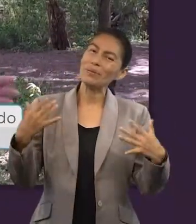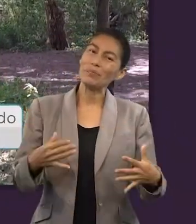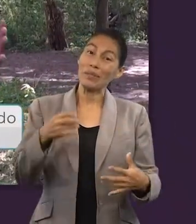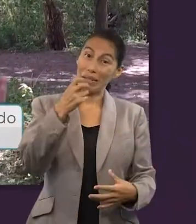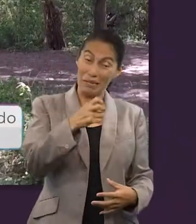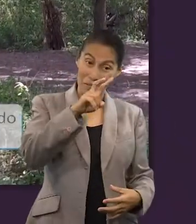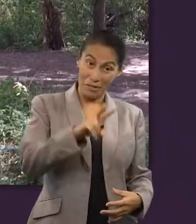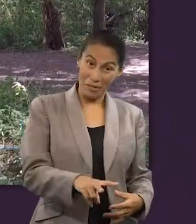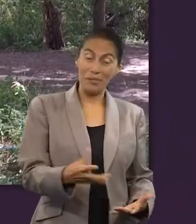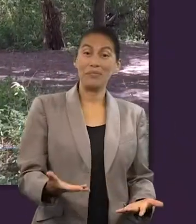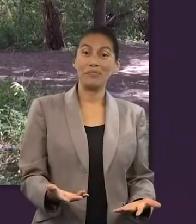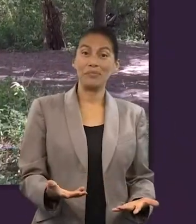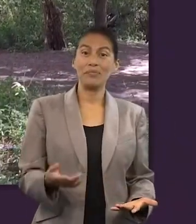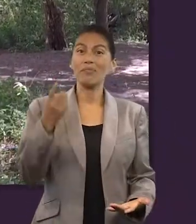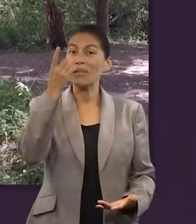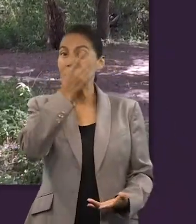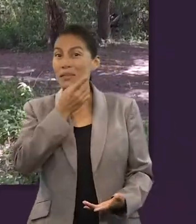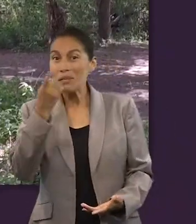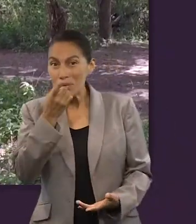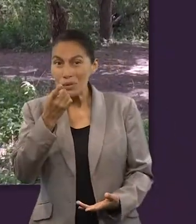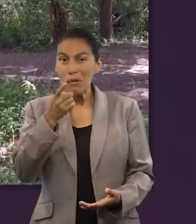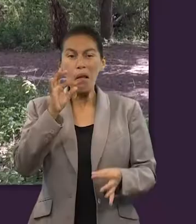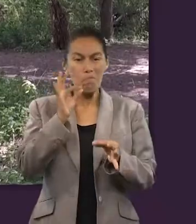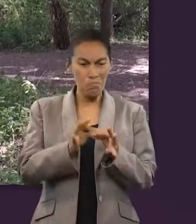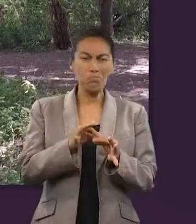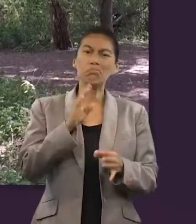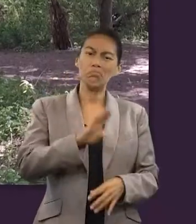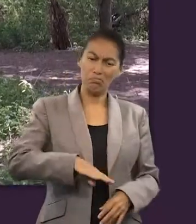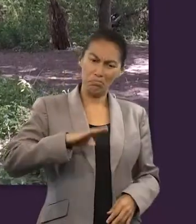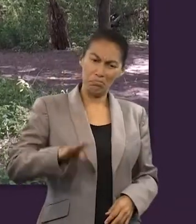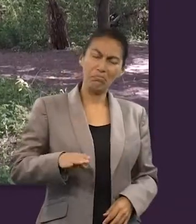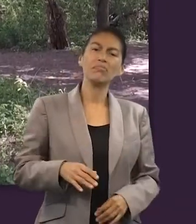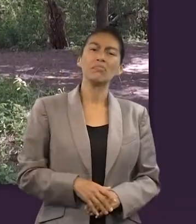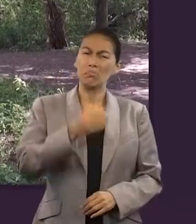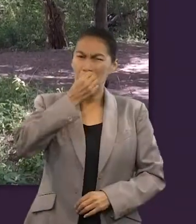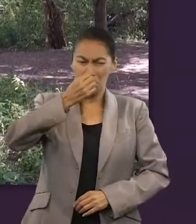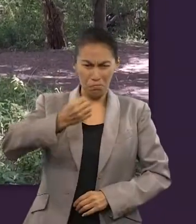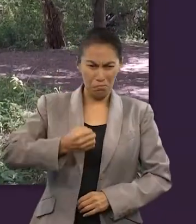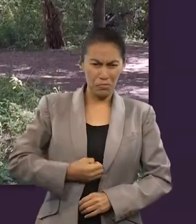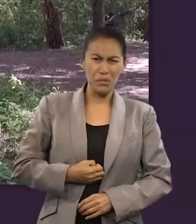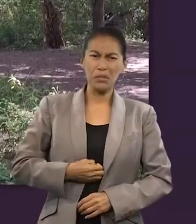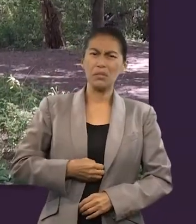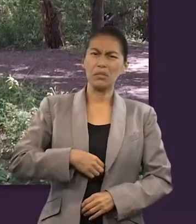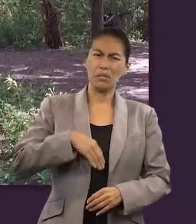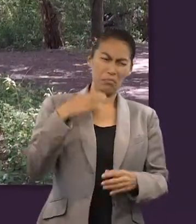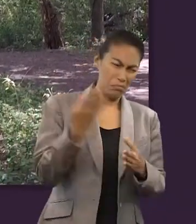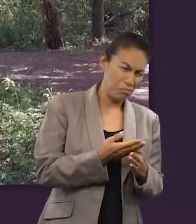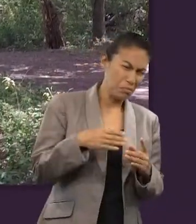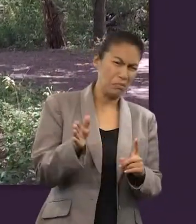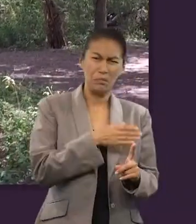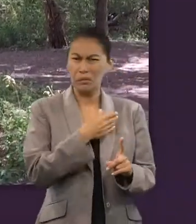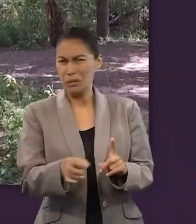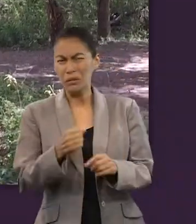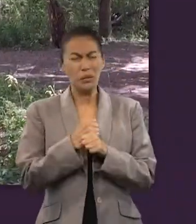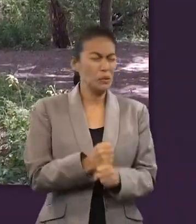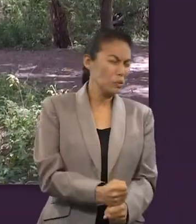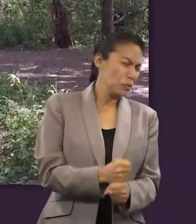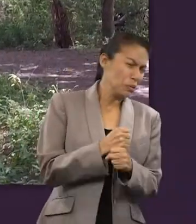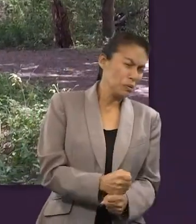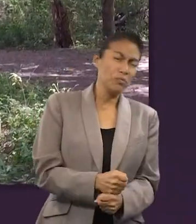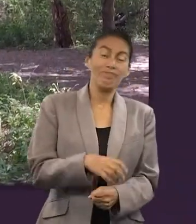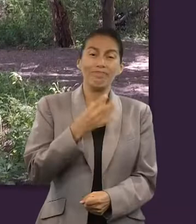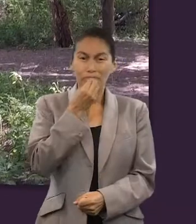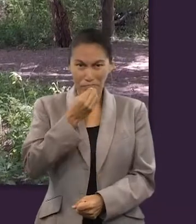Jesús vive. Y por esa verdad, los discípulos estuvieron dispuestos a morir, a ser martirizados,